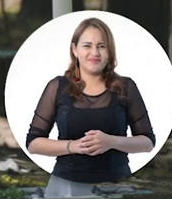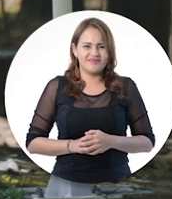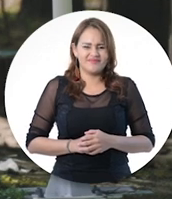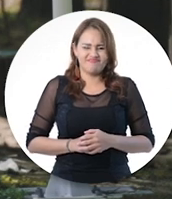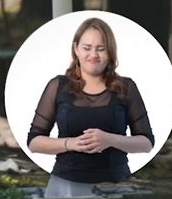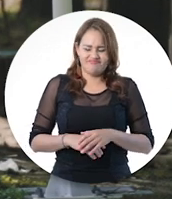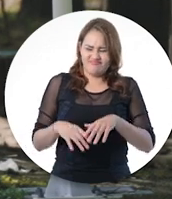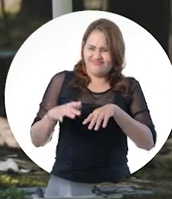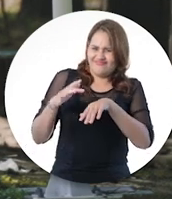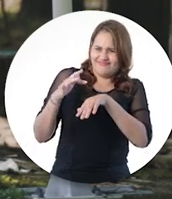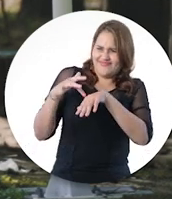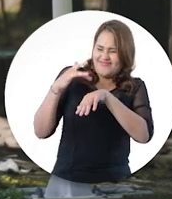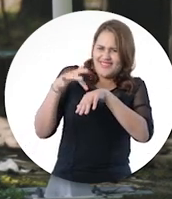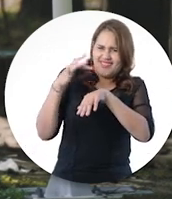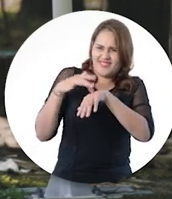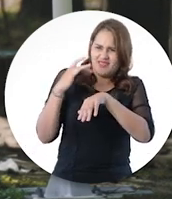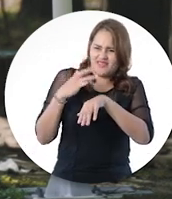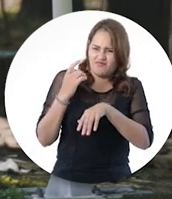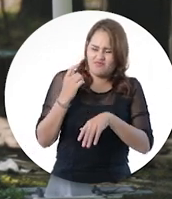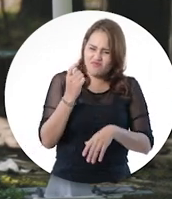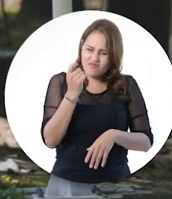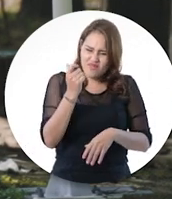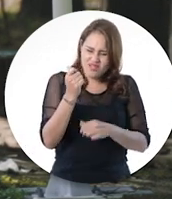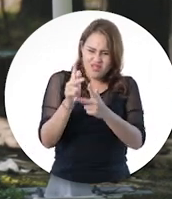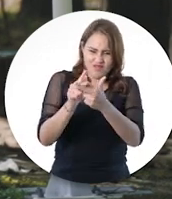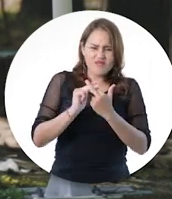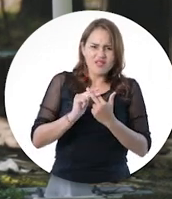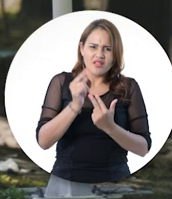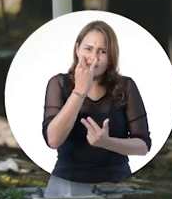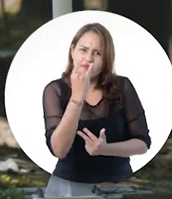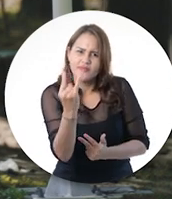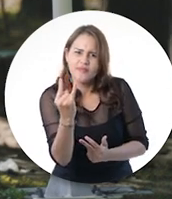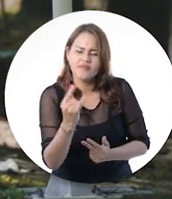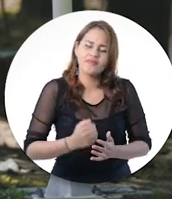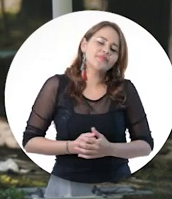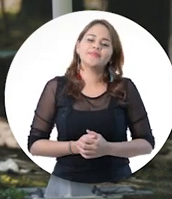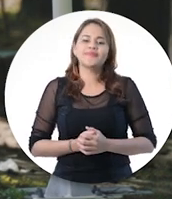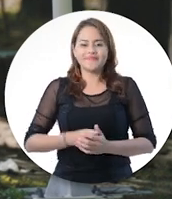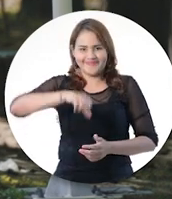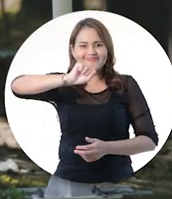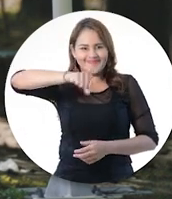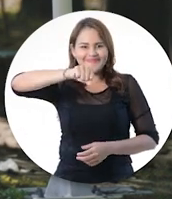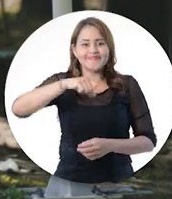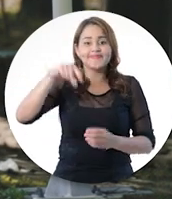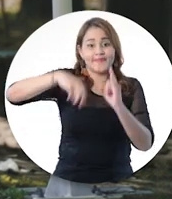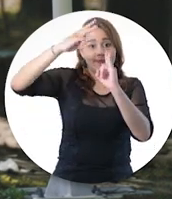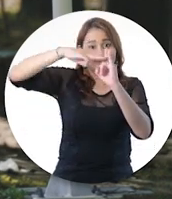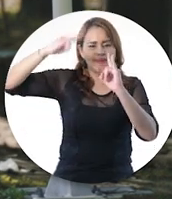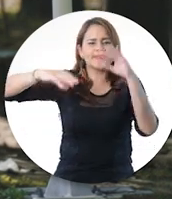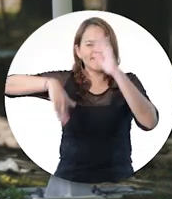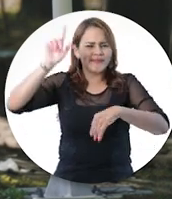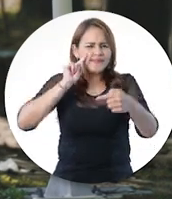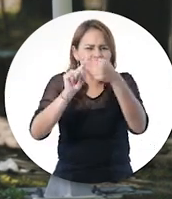Sistema de estímulos y créditos. Eso me interesa. Háblame de eso. La Universidad del Magdalena